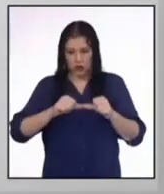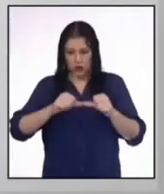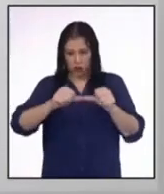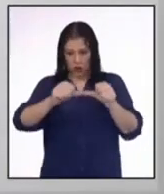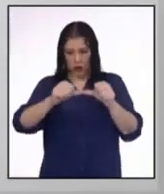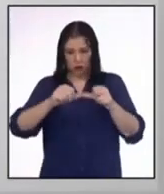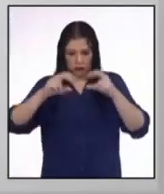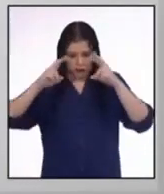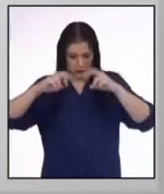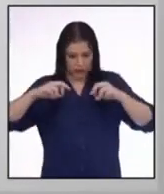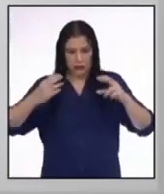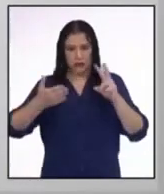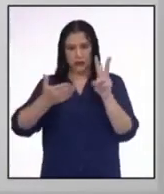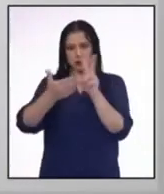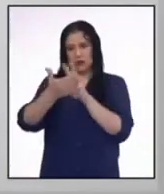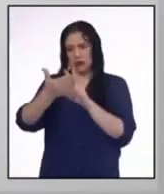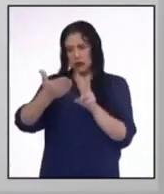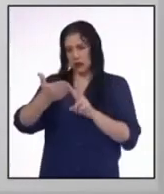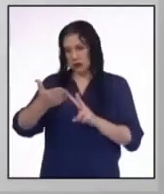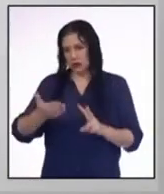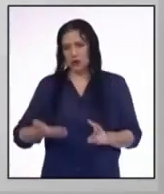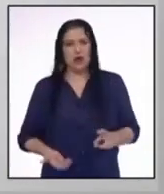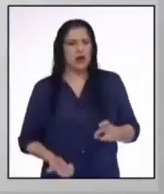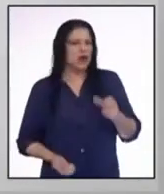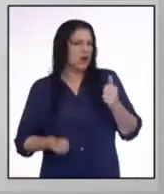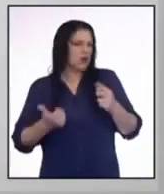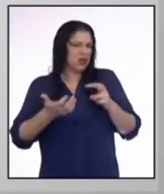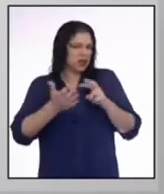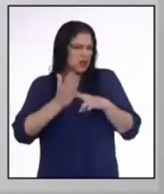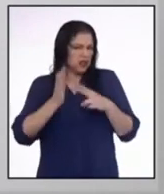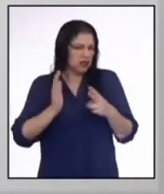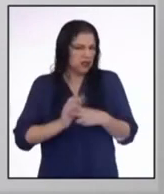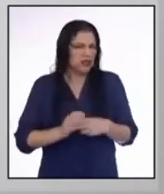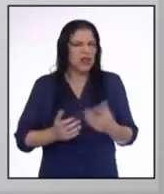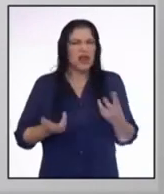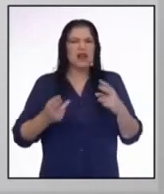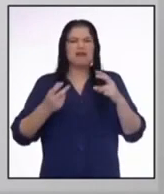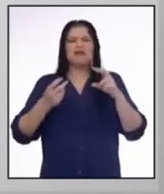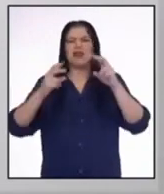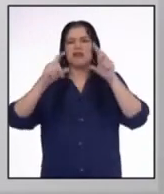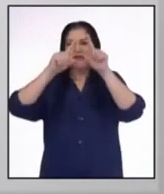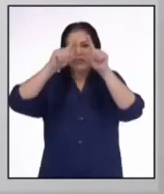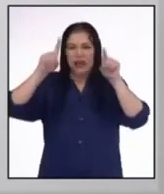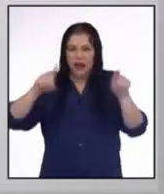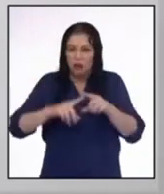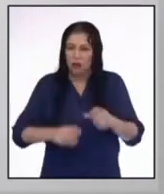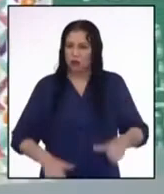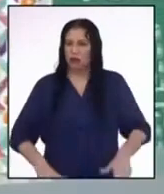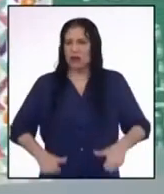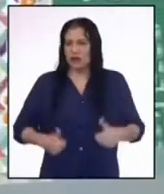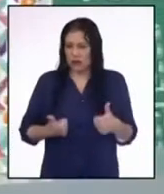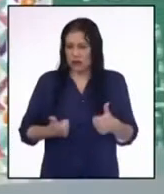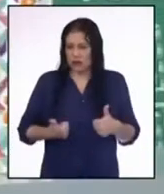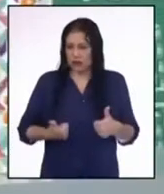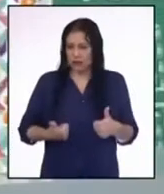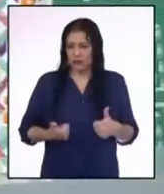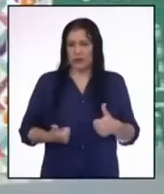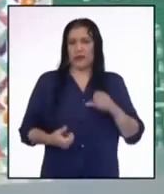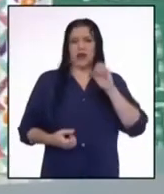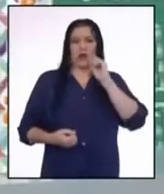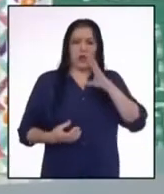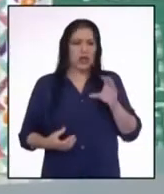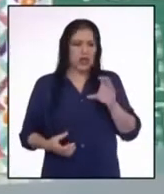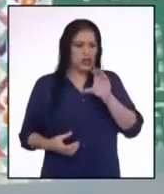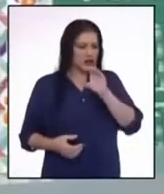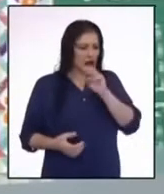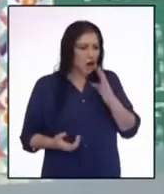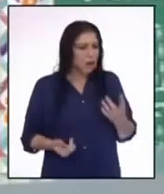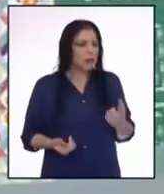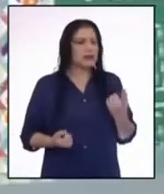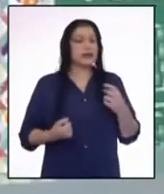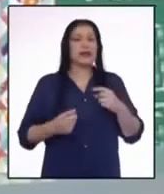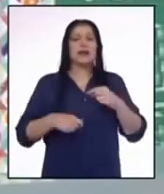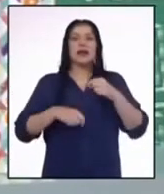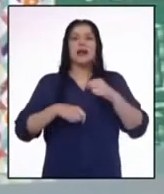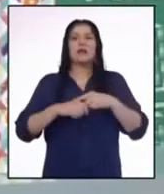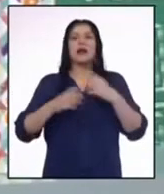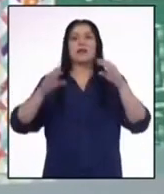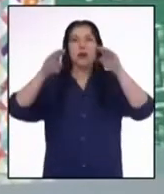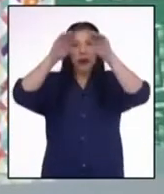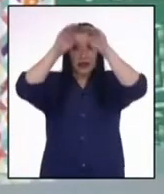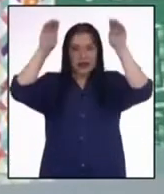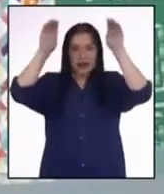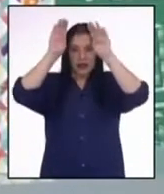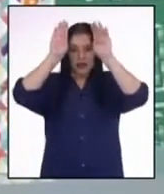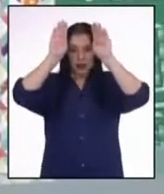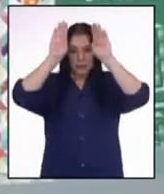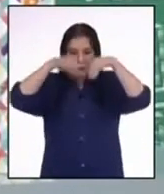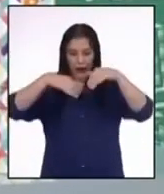la lectura. ¿En qué consiste el triángulo de la vida? Bueno, lo que dice Cobb es que al momento de caerse el techo